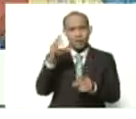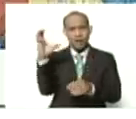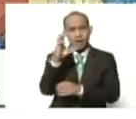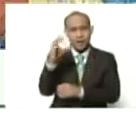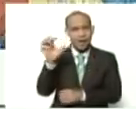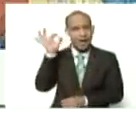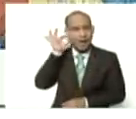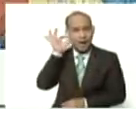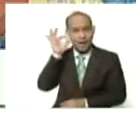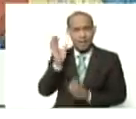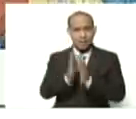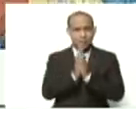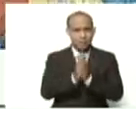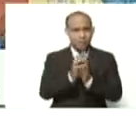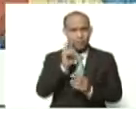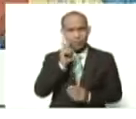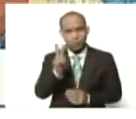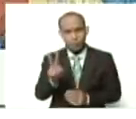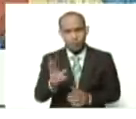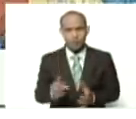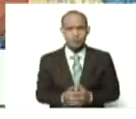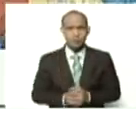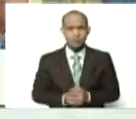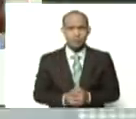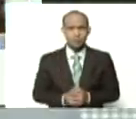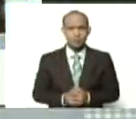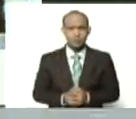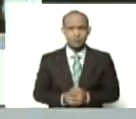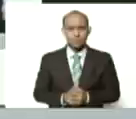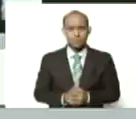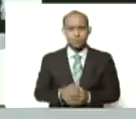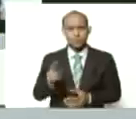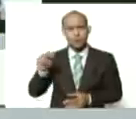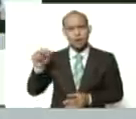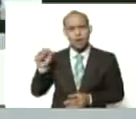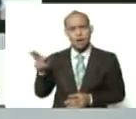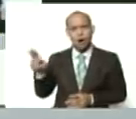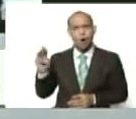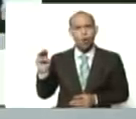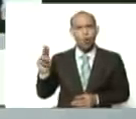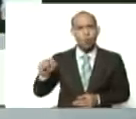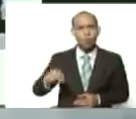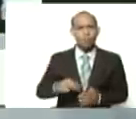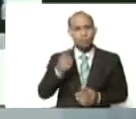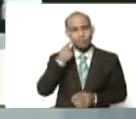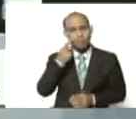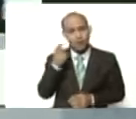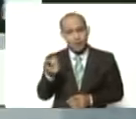Erika. Mira lo que tiene Caracas. Nahum Fernández. Miren lo que tiene Caracas.